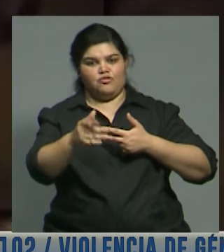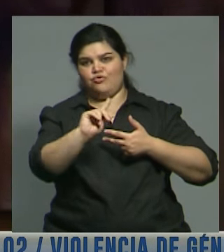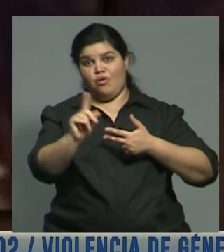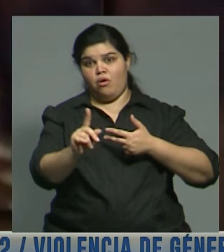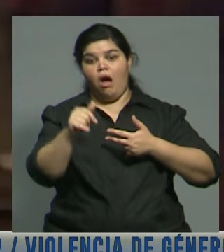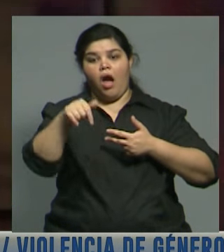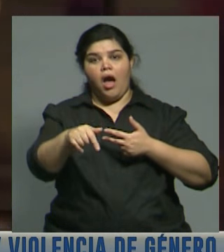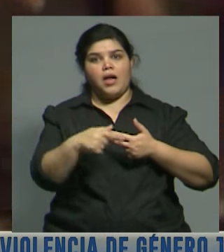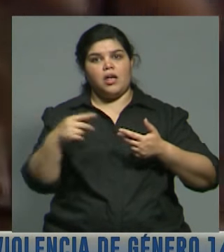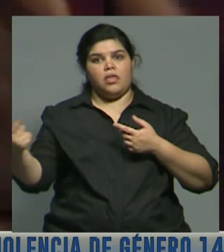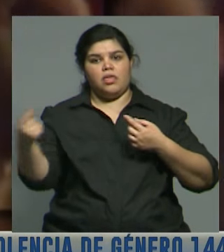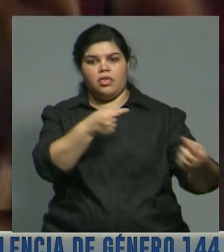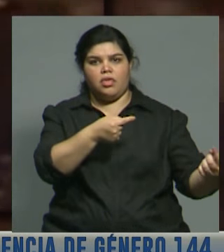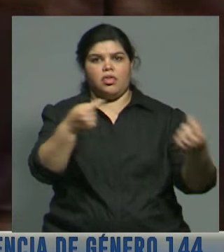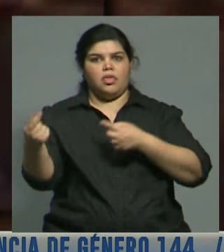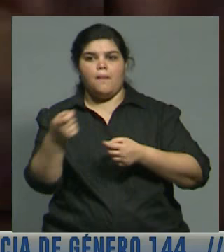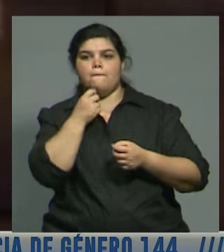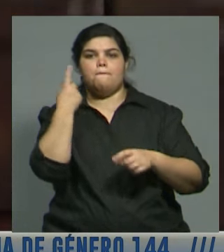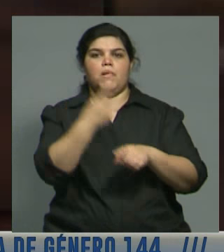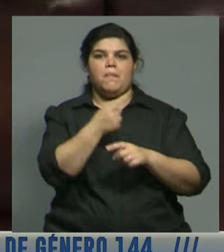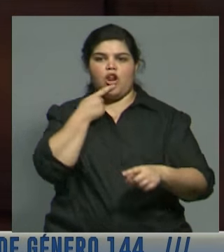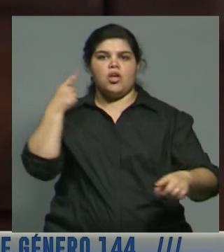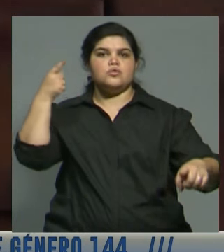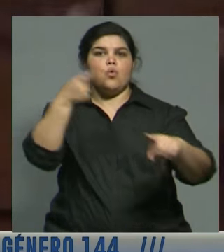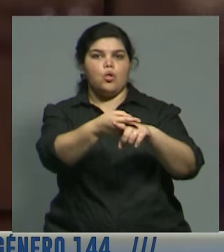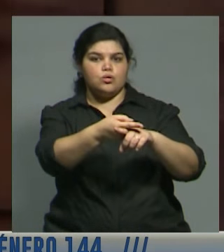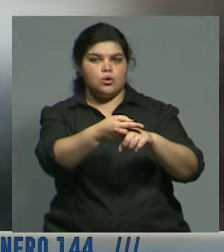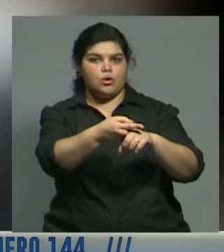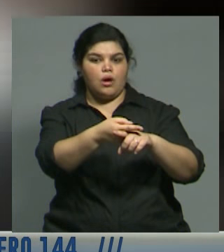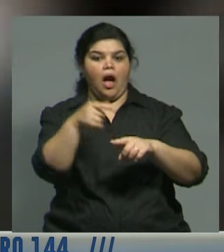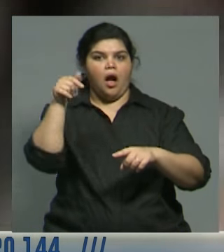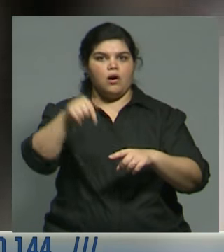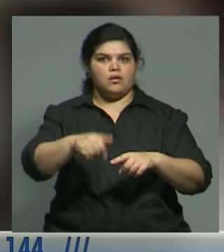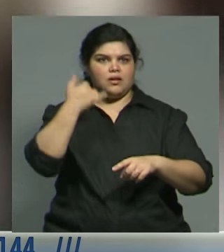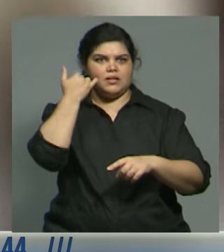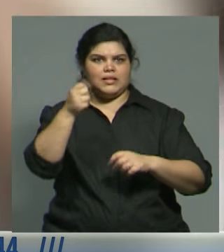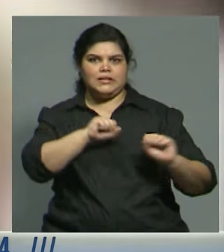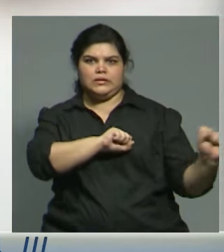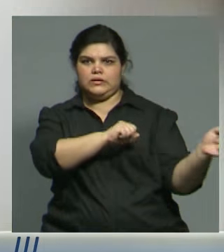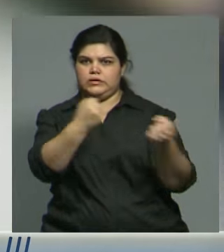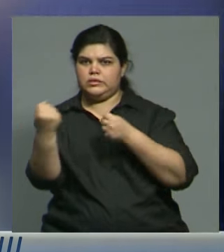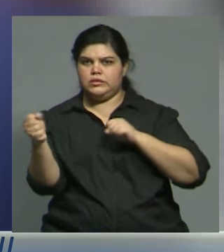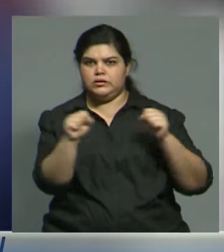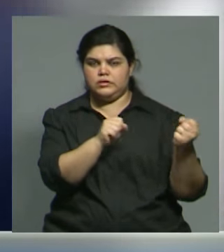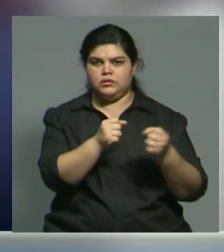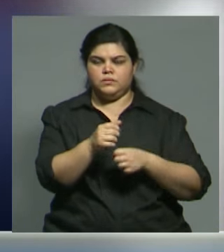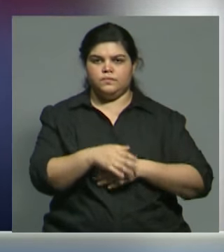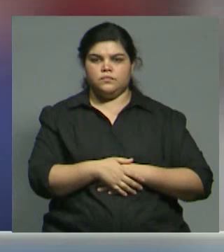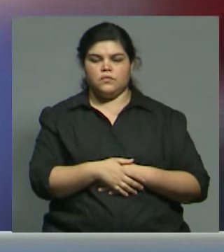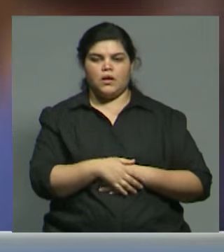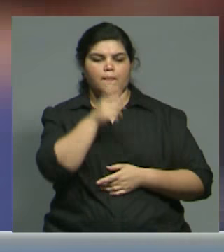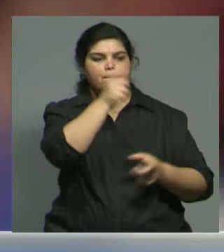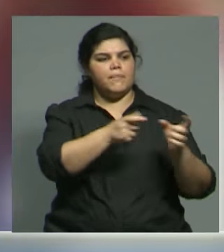empezaron los enfrentamientos en principio verbales y ahora ya se ha tornado un clima medio tenso. ¿Cuántas personas se